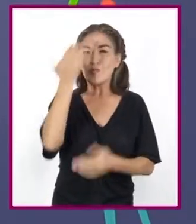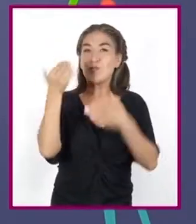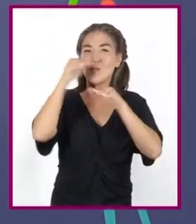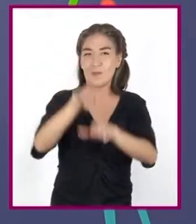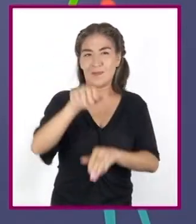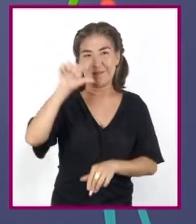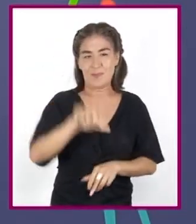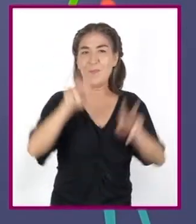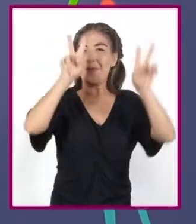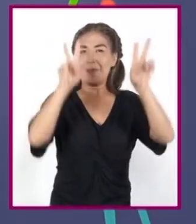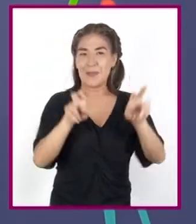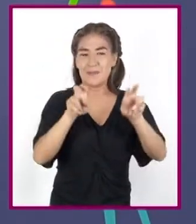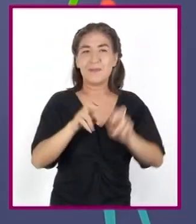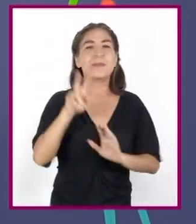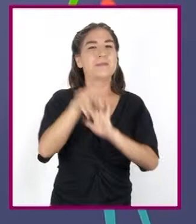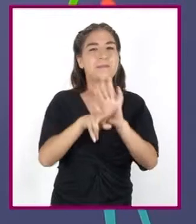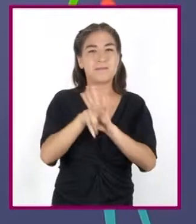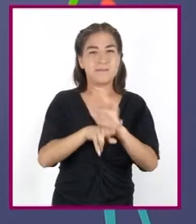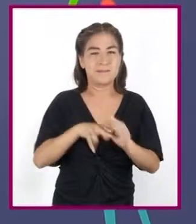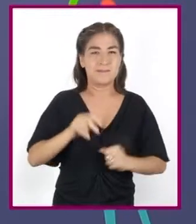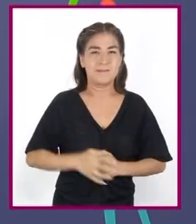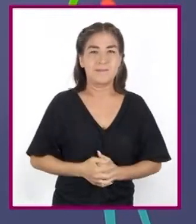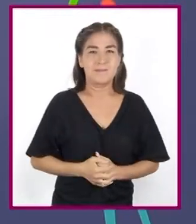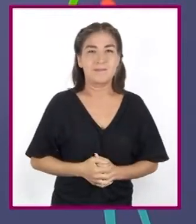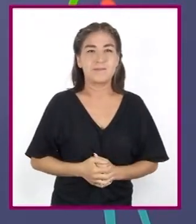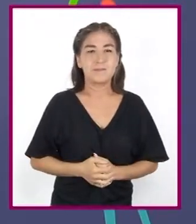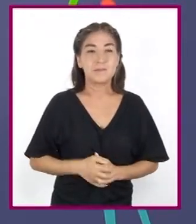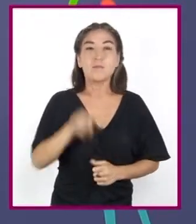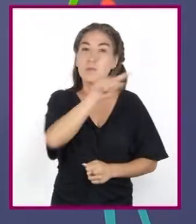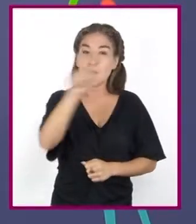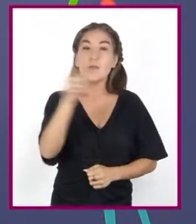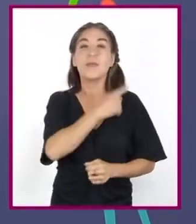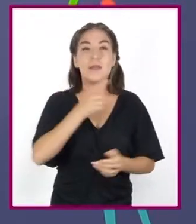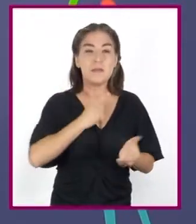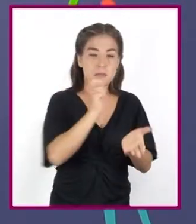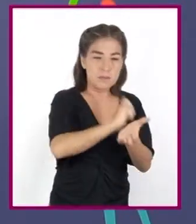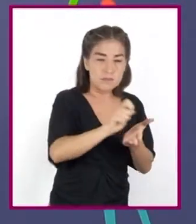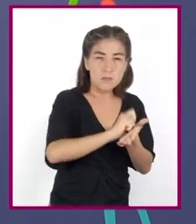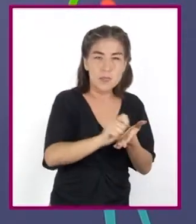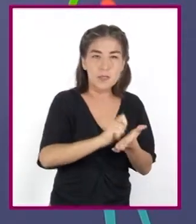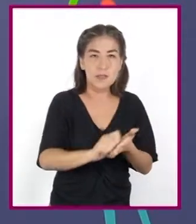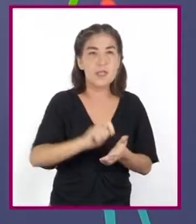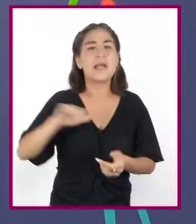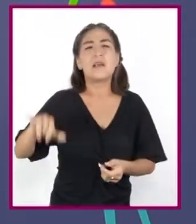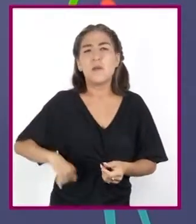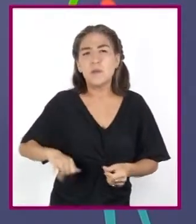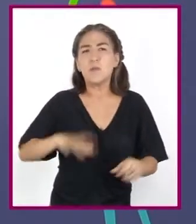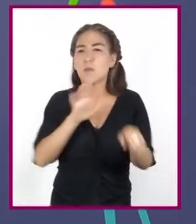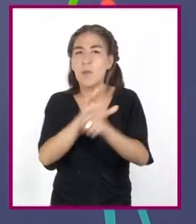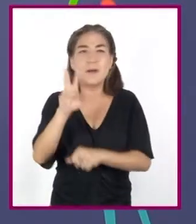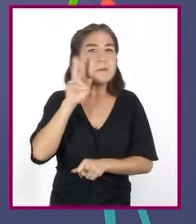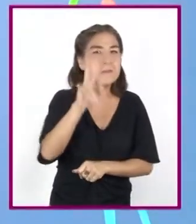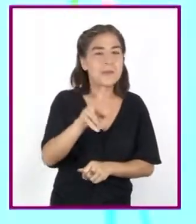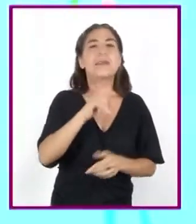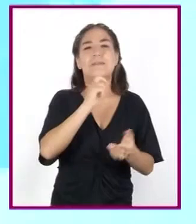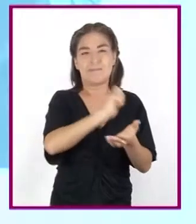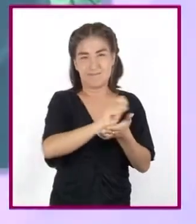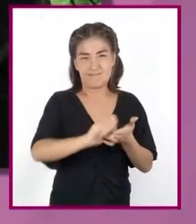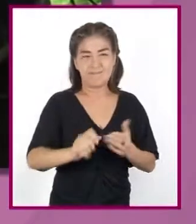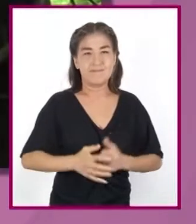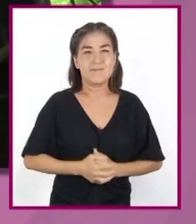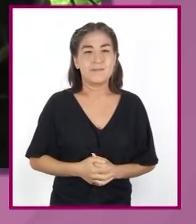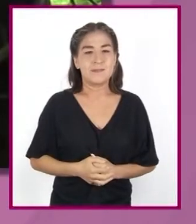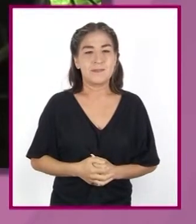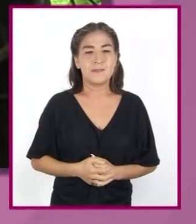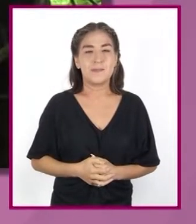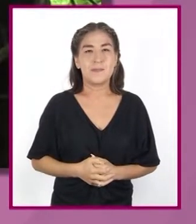del tema mediante el siguiente video. Tomen nota de las ideas que resulten más interesantes. La vida